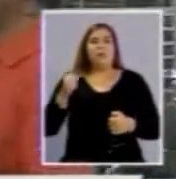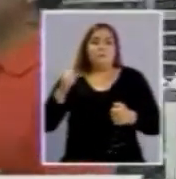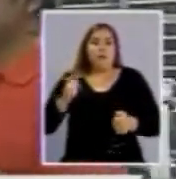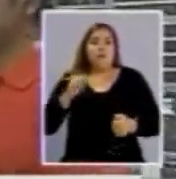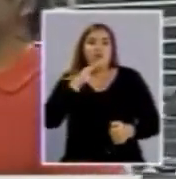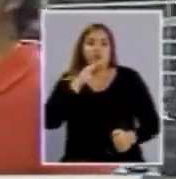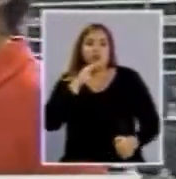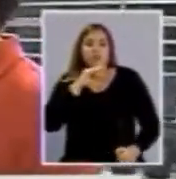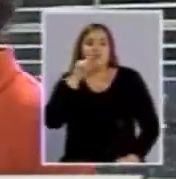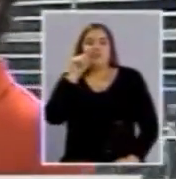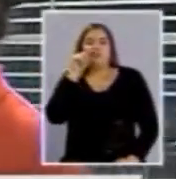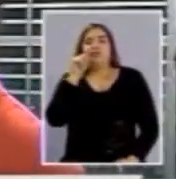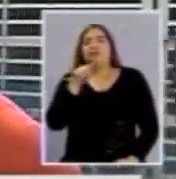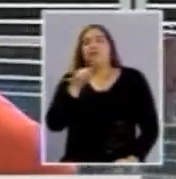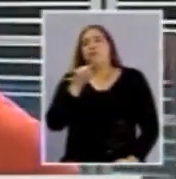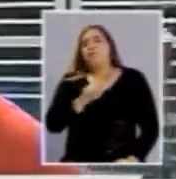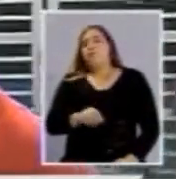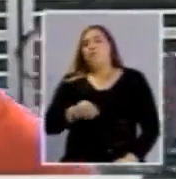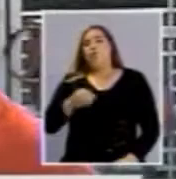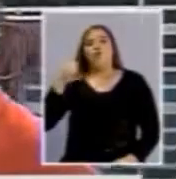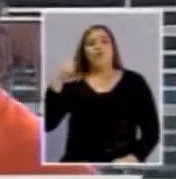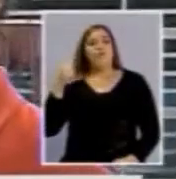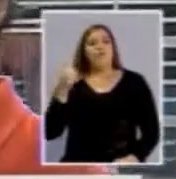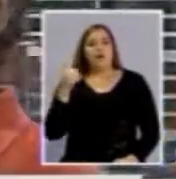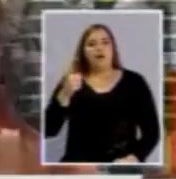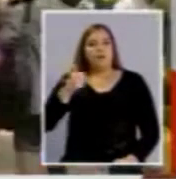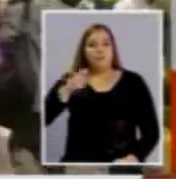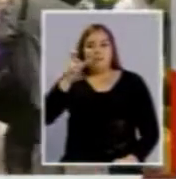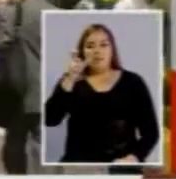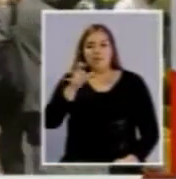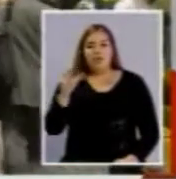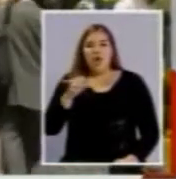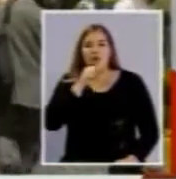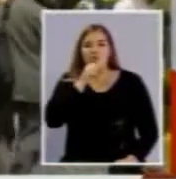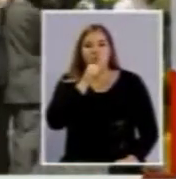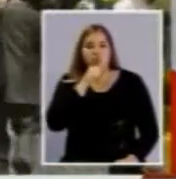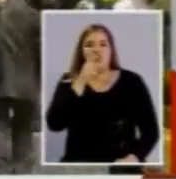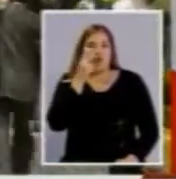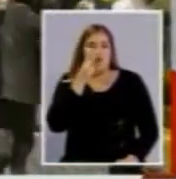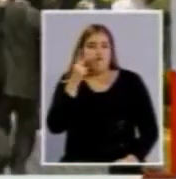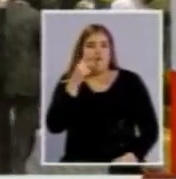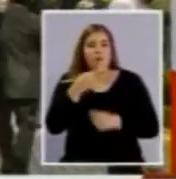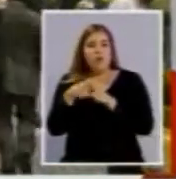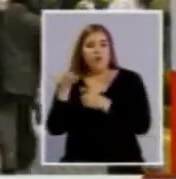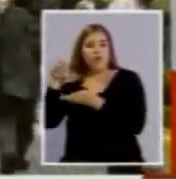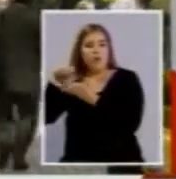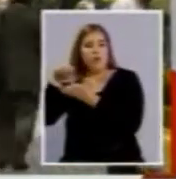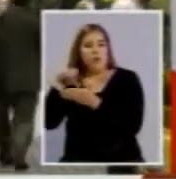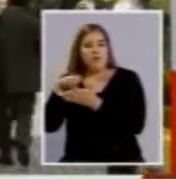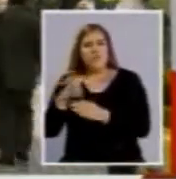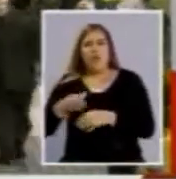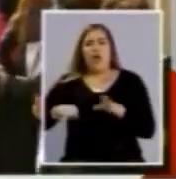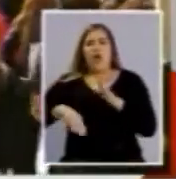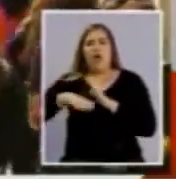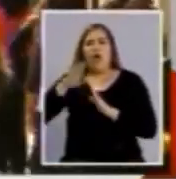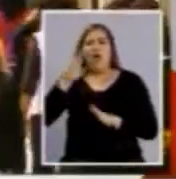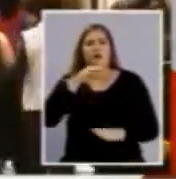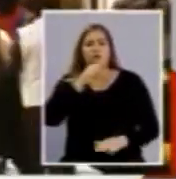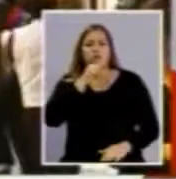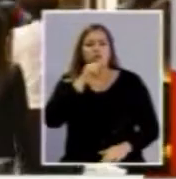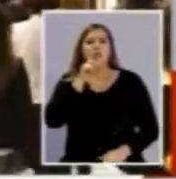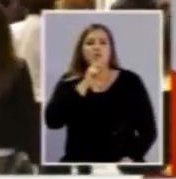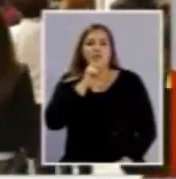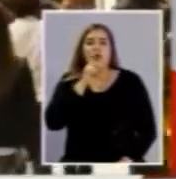Esa es una excelente alternativa para la caminata en adulto mayor. Y es más, nosotros vemos en otros países una gran cantidad de adultos mayores que utilizan este